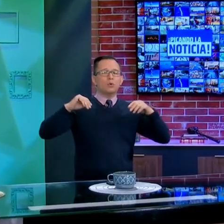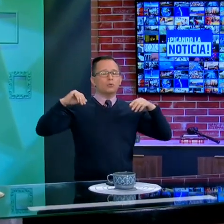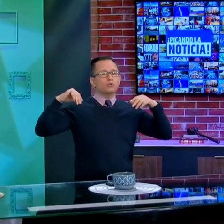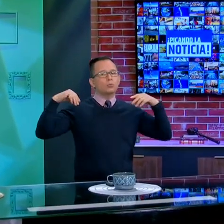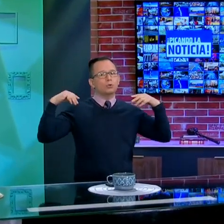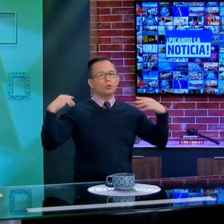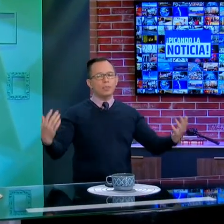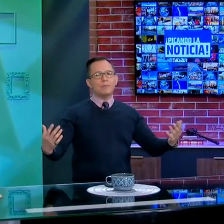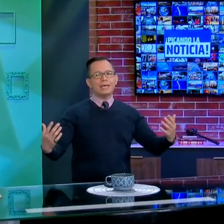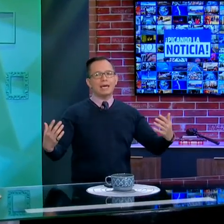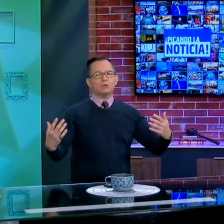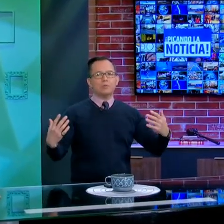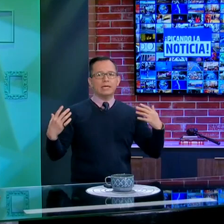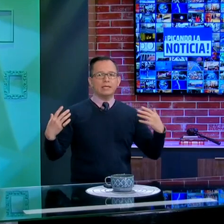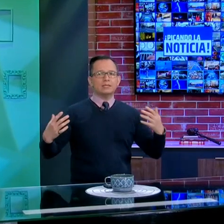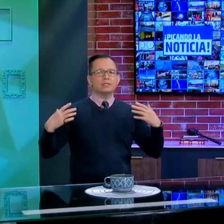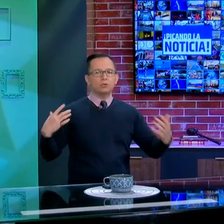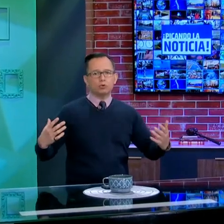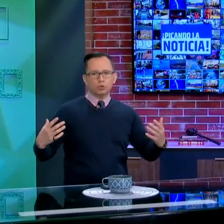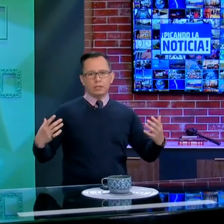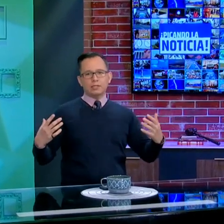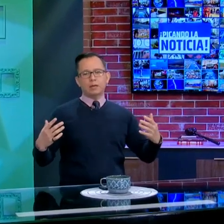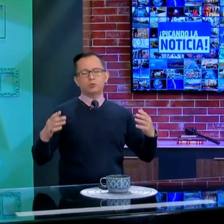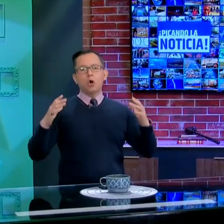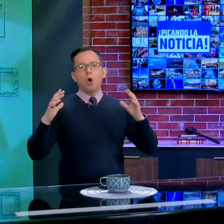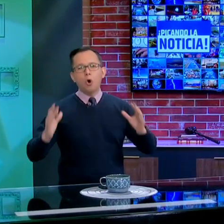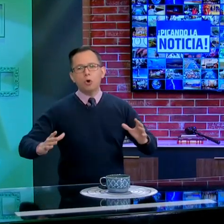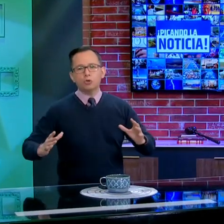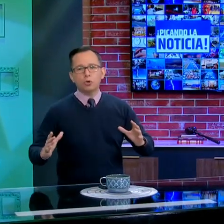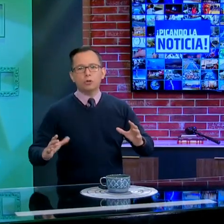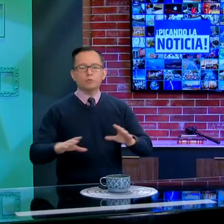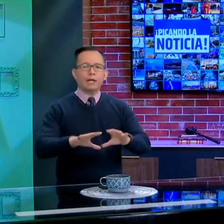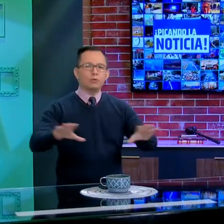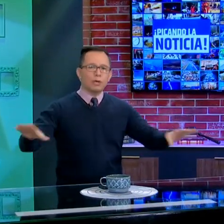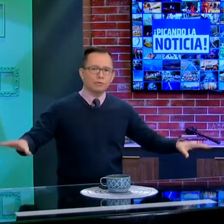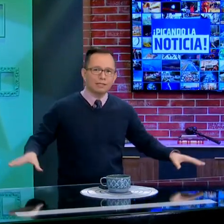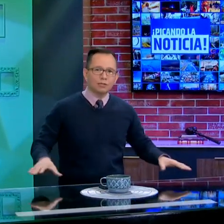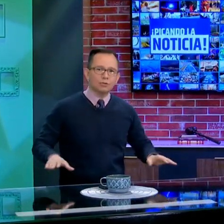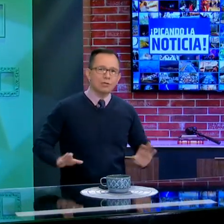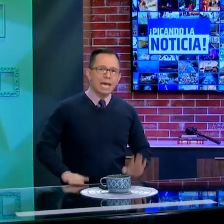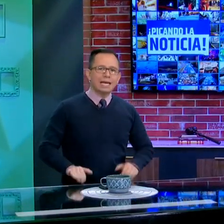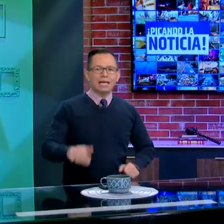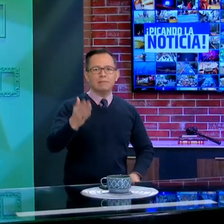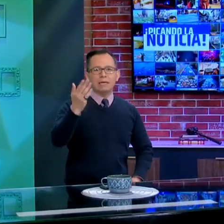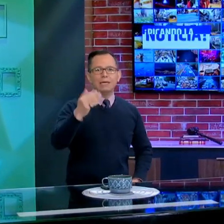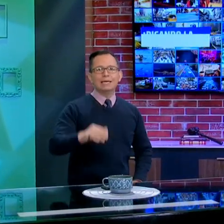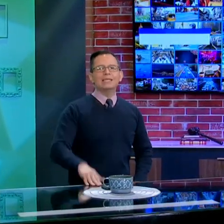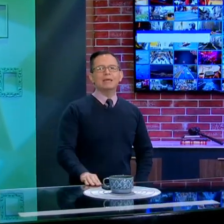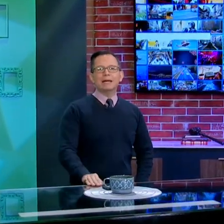800-509-0927. Somos un montón de mexicanos. Imagínense si todos utilizáramos ojos y oídos para ayudarnos entre todos.